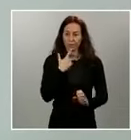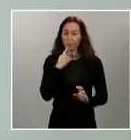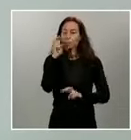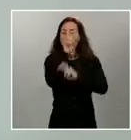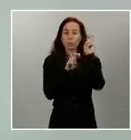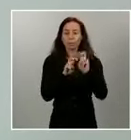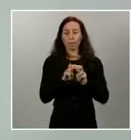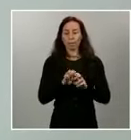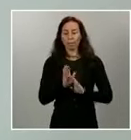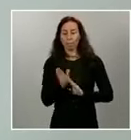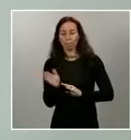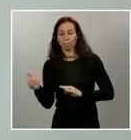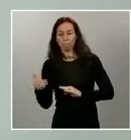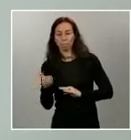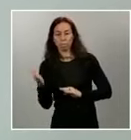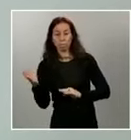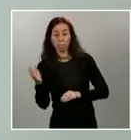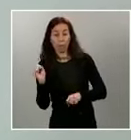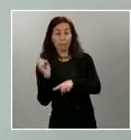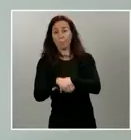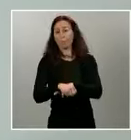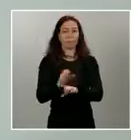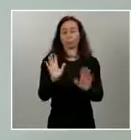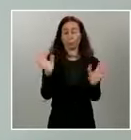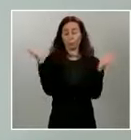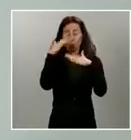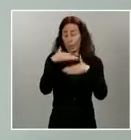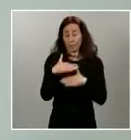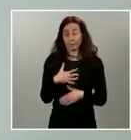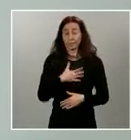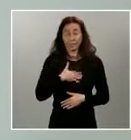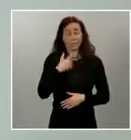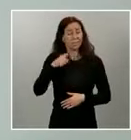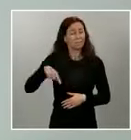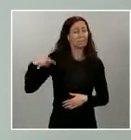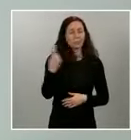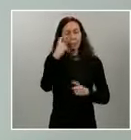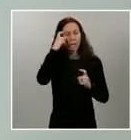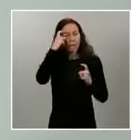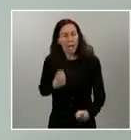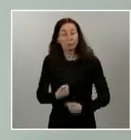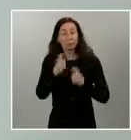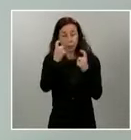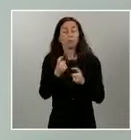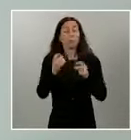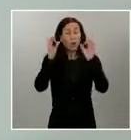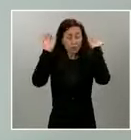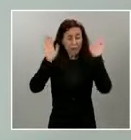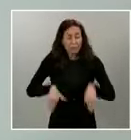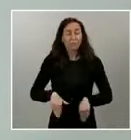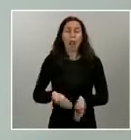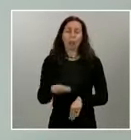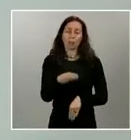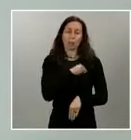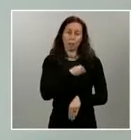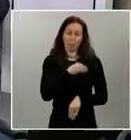esfuerzo que estamos realizando todos, sin duda alguna, merecerá la pena. Un día menos y muchas